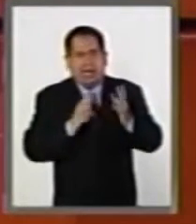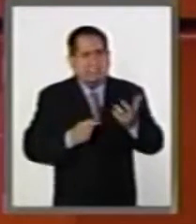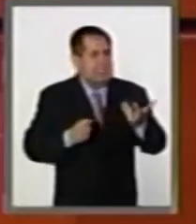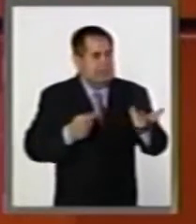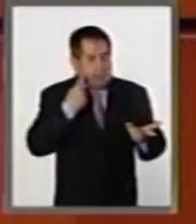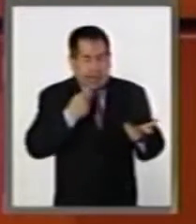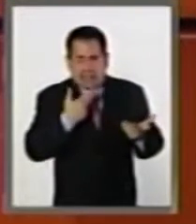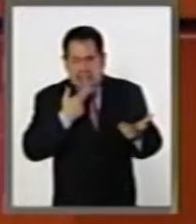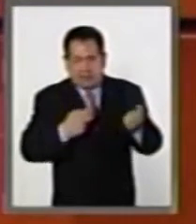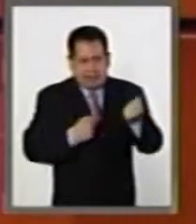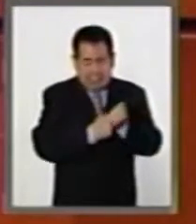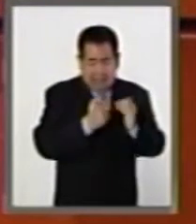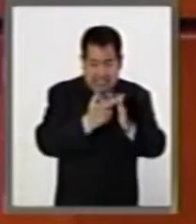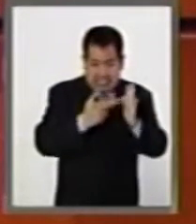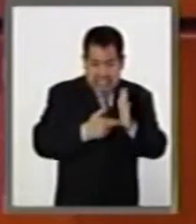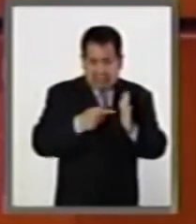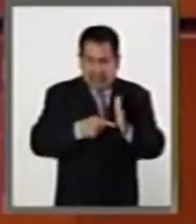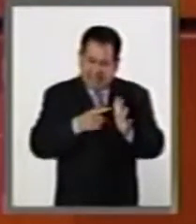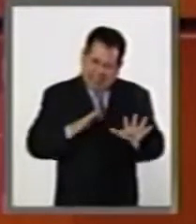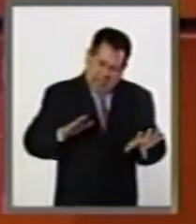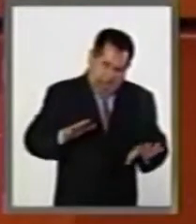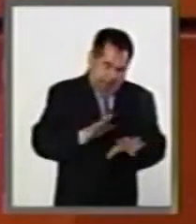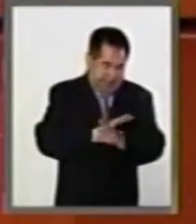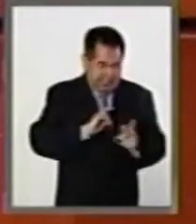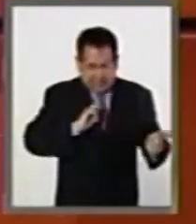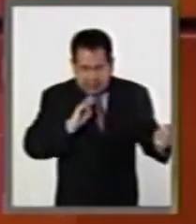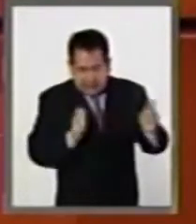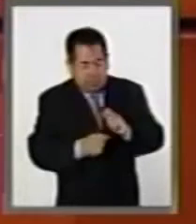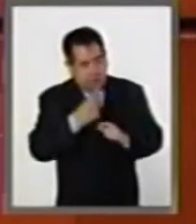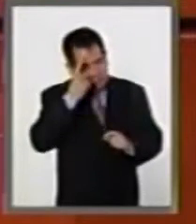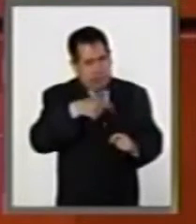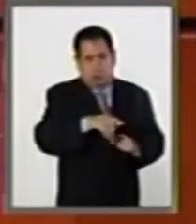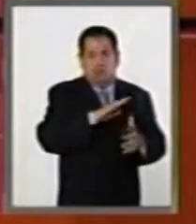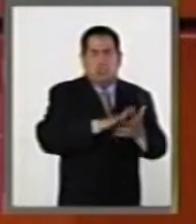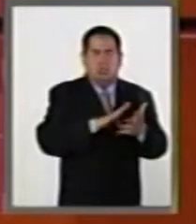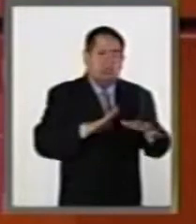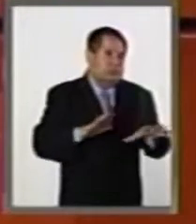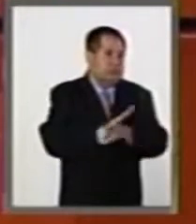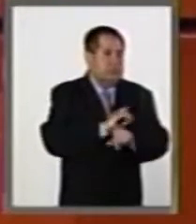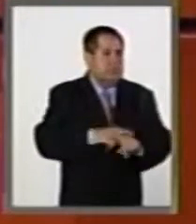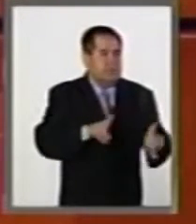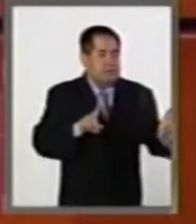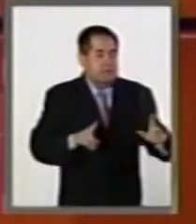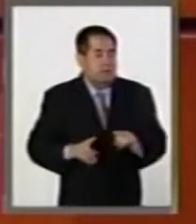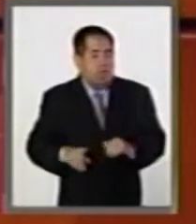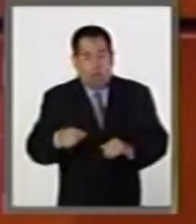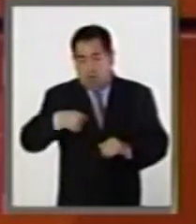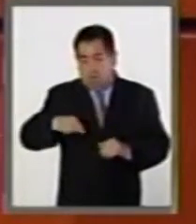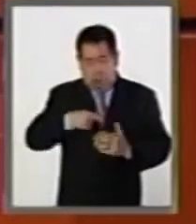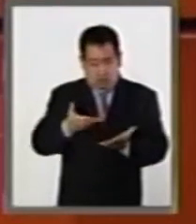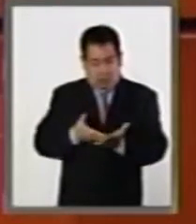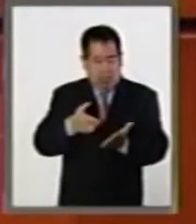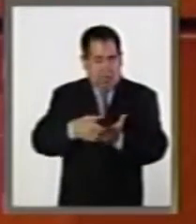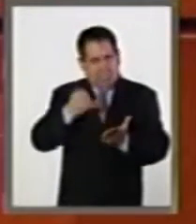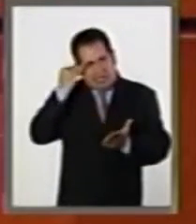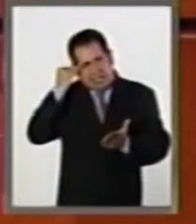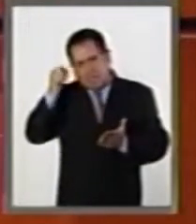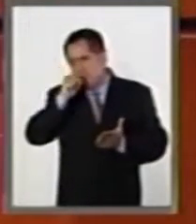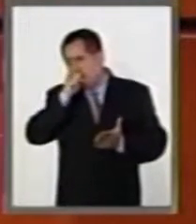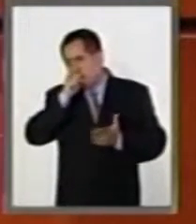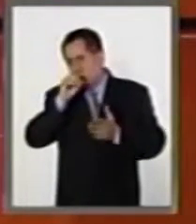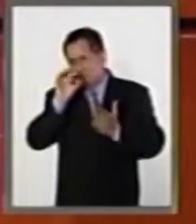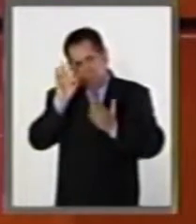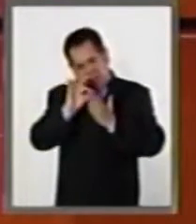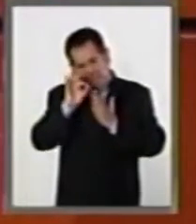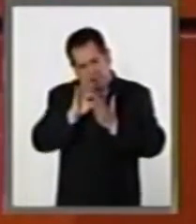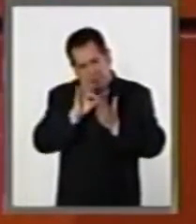sustenta el sistema penitenciario de nuestro país y establecemos las directrices mínimas que habrán de seguirse a